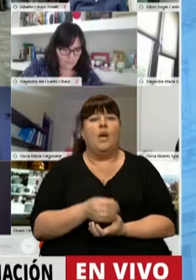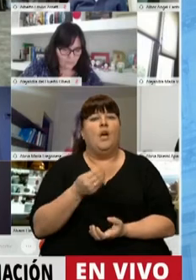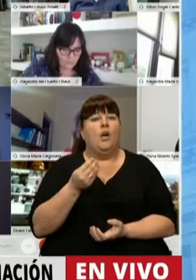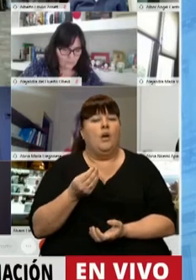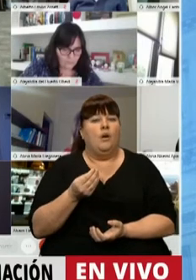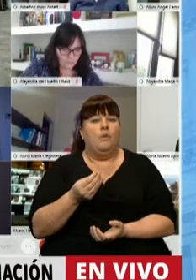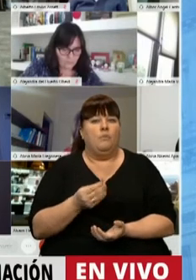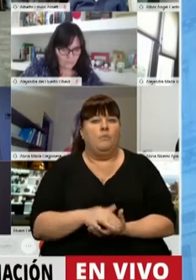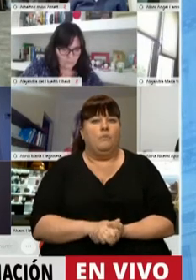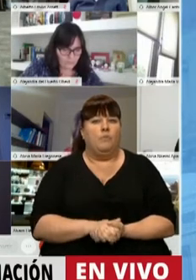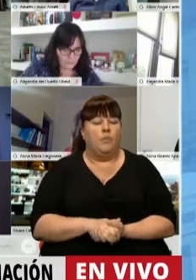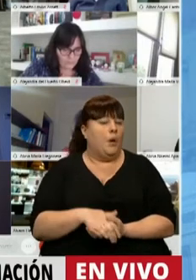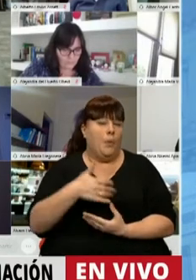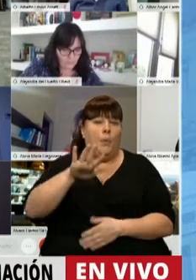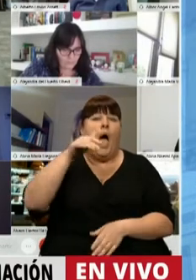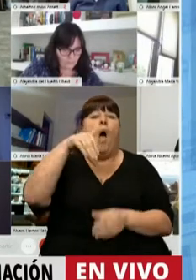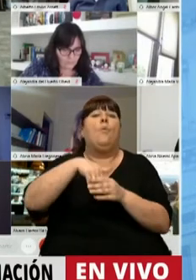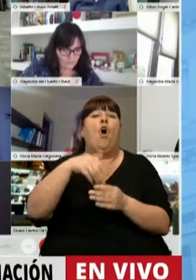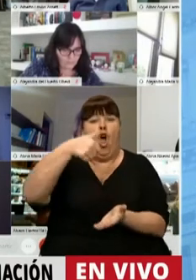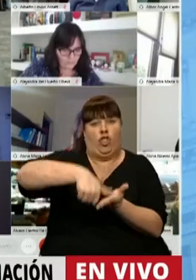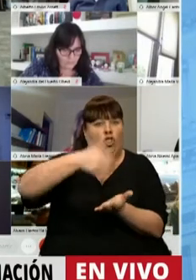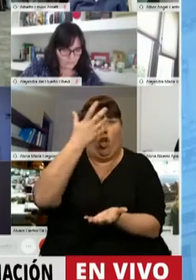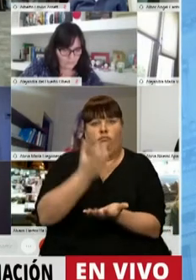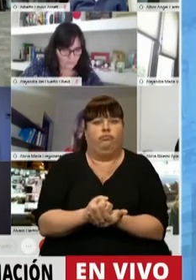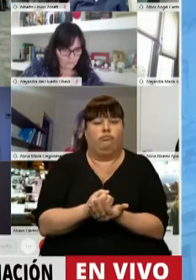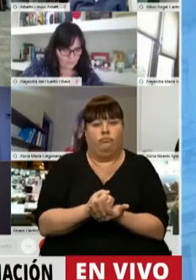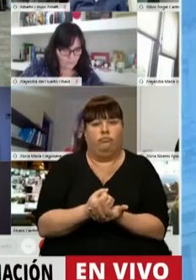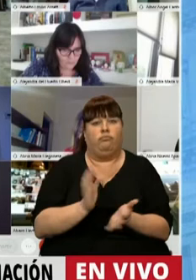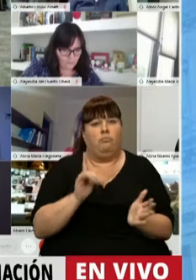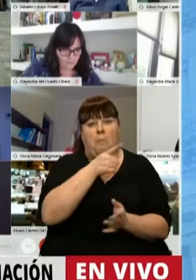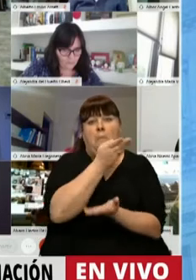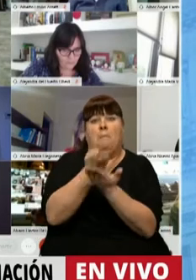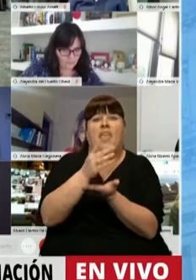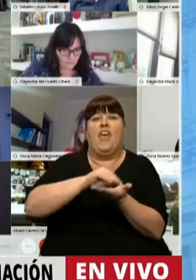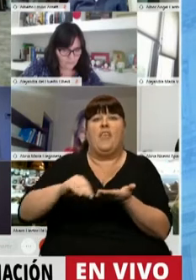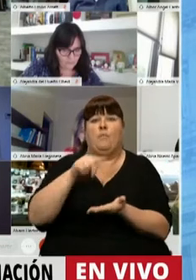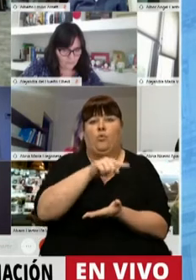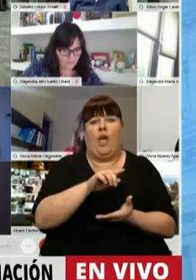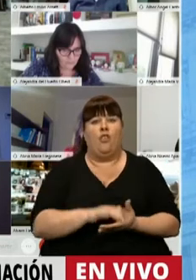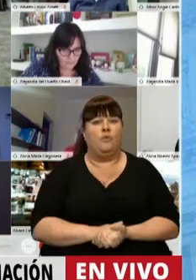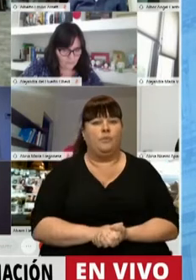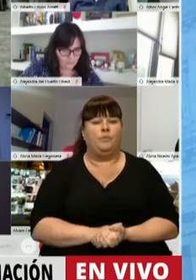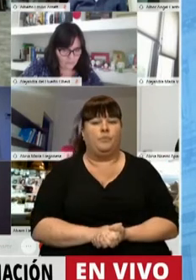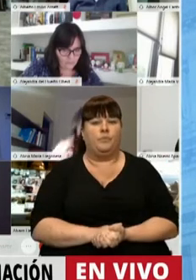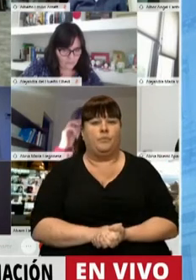Porque se va a poner en votación de manera nominal a solicitud del diputado